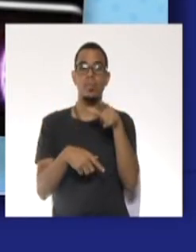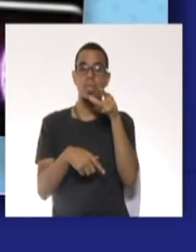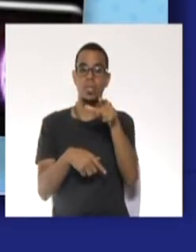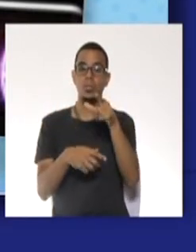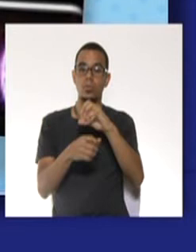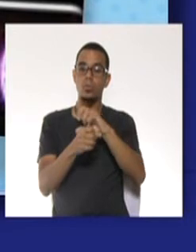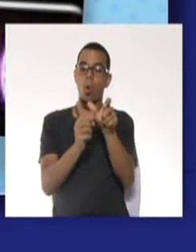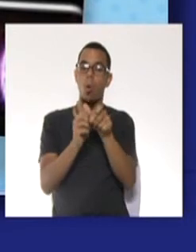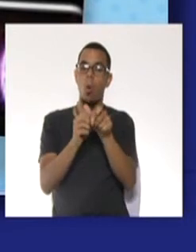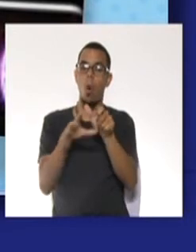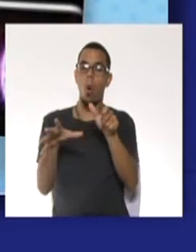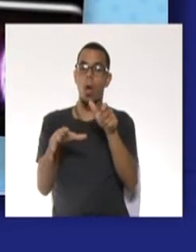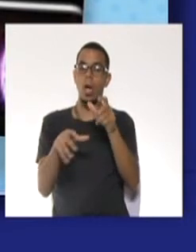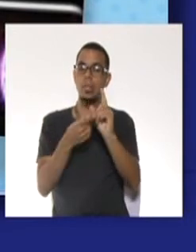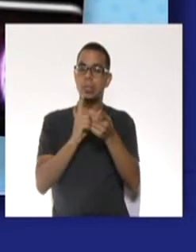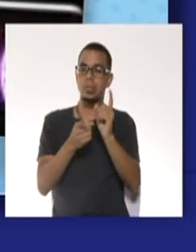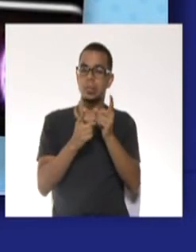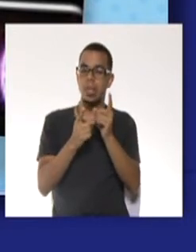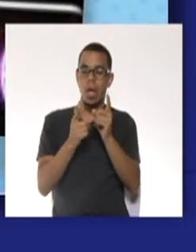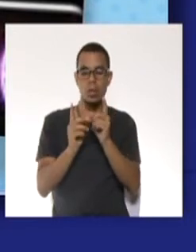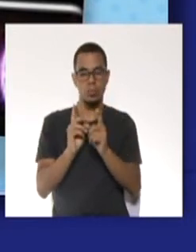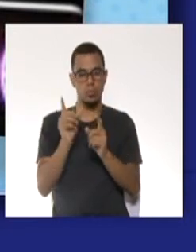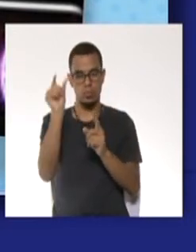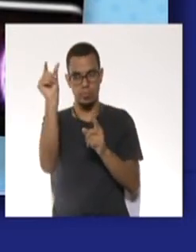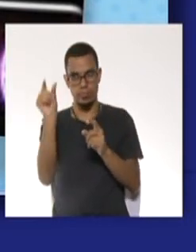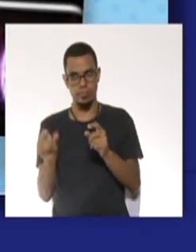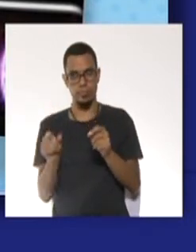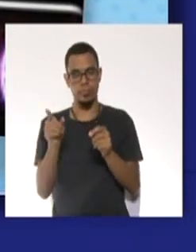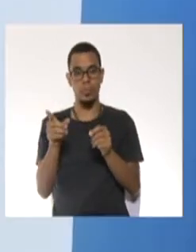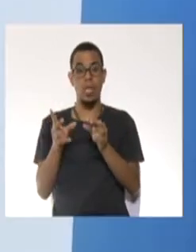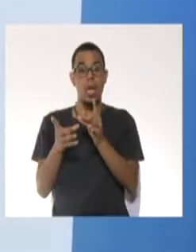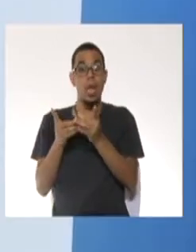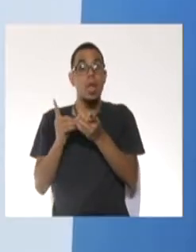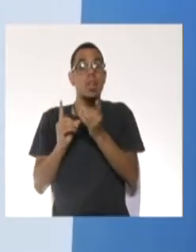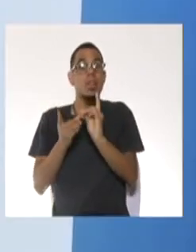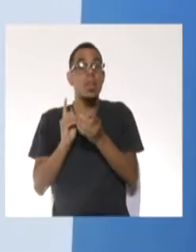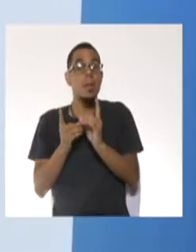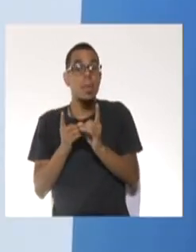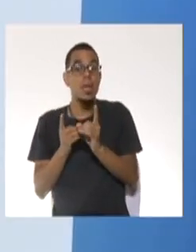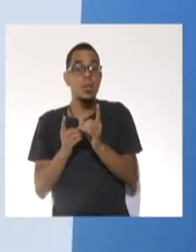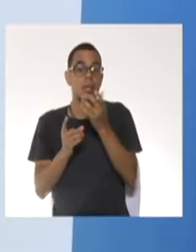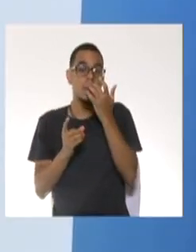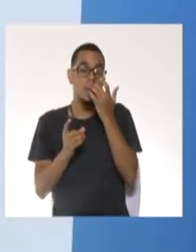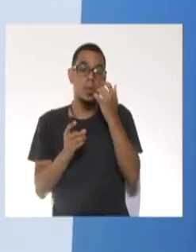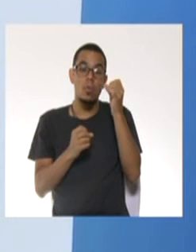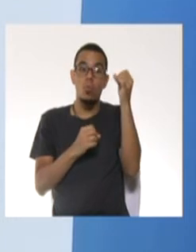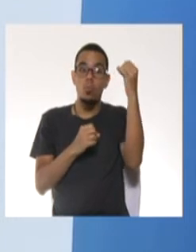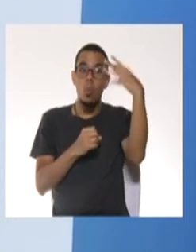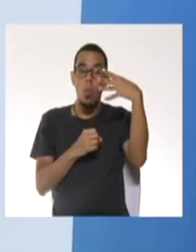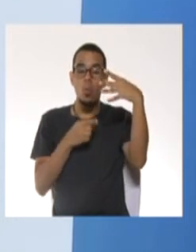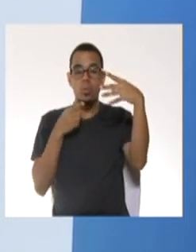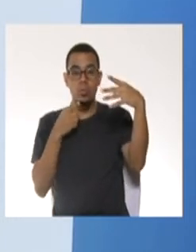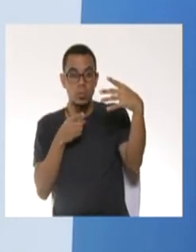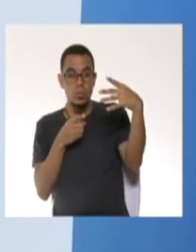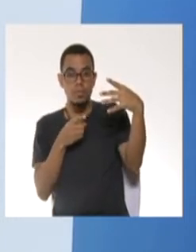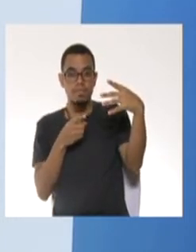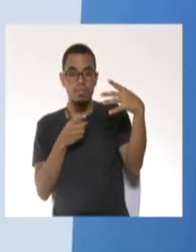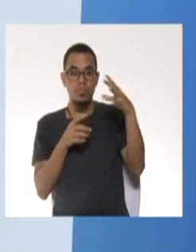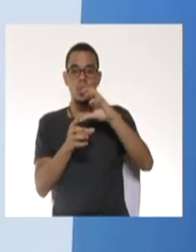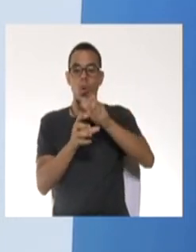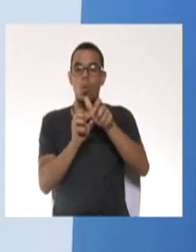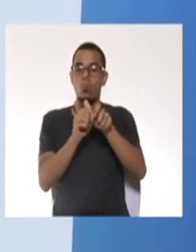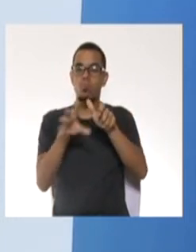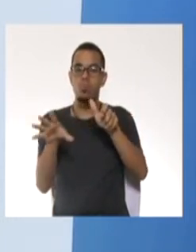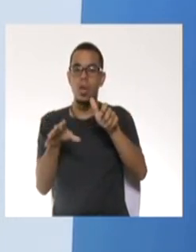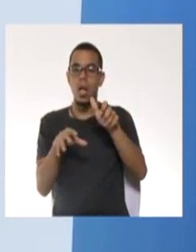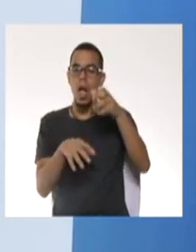algunos, uno de los componentes son gases nobles. Dependiendo de la luz, entonces es un tipo de gas